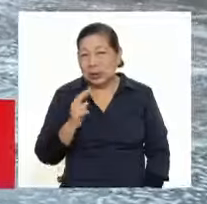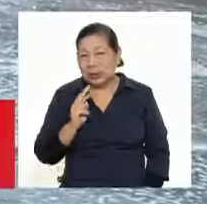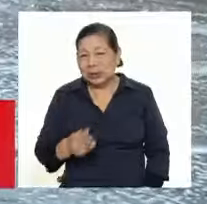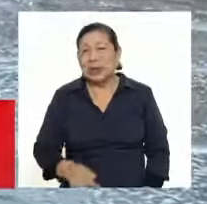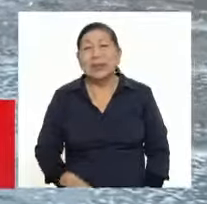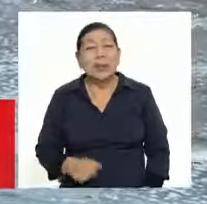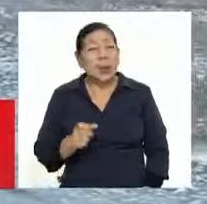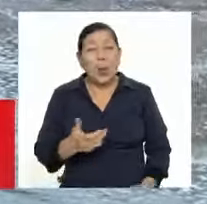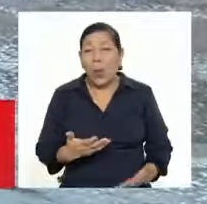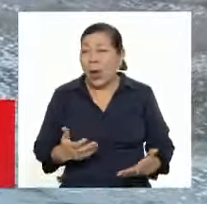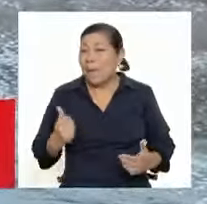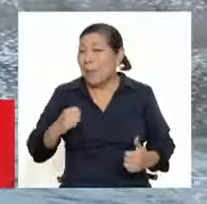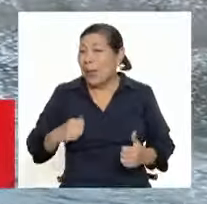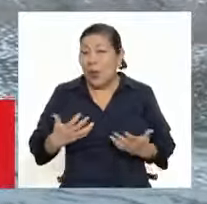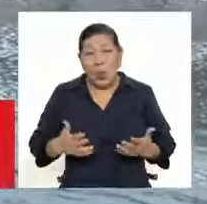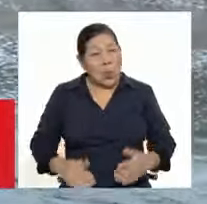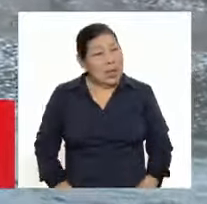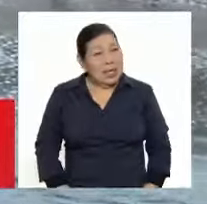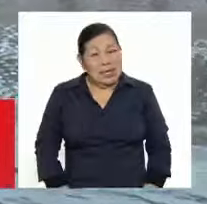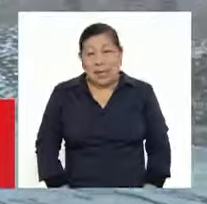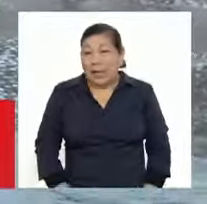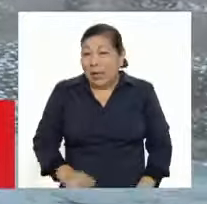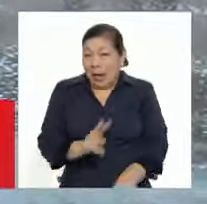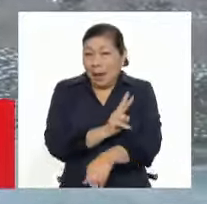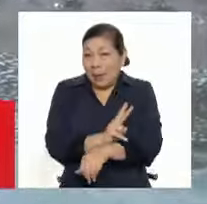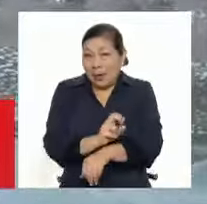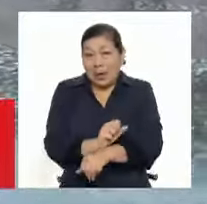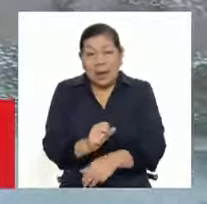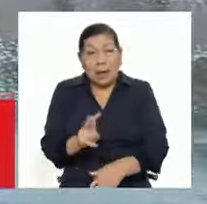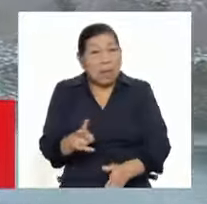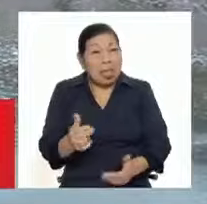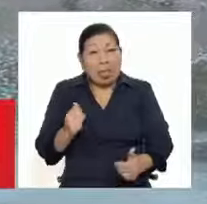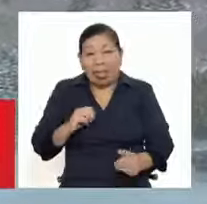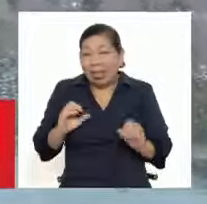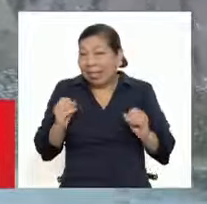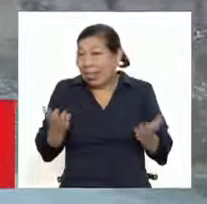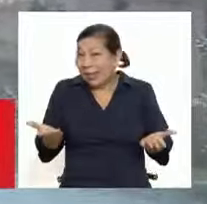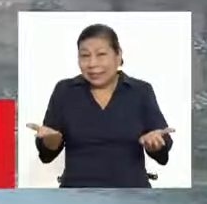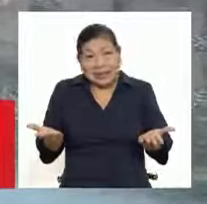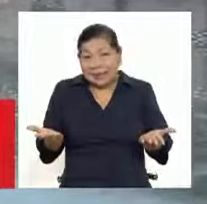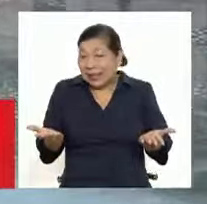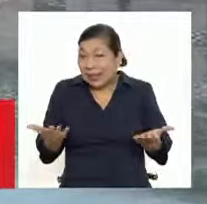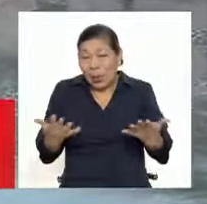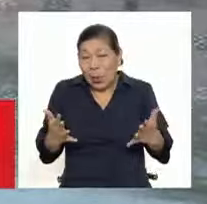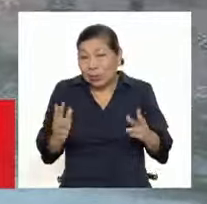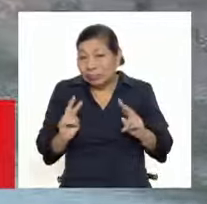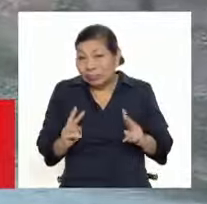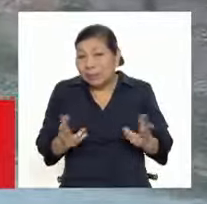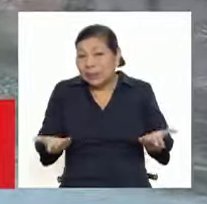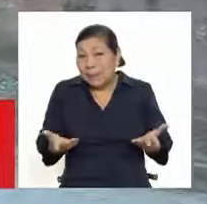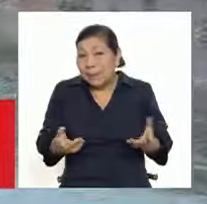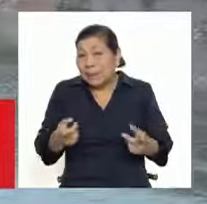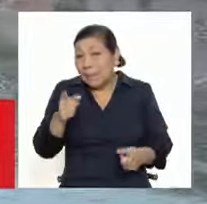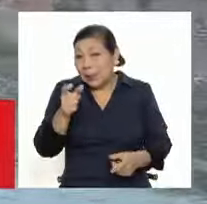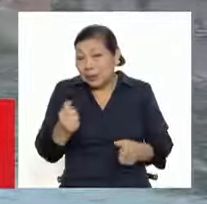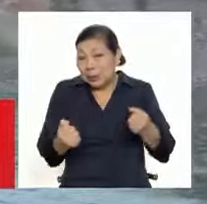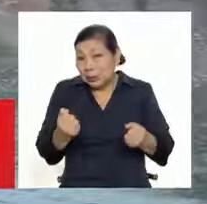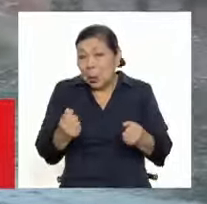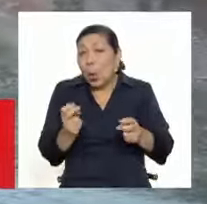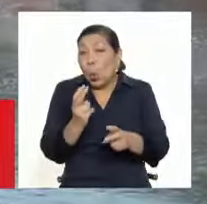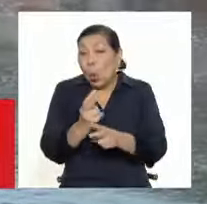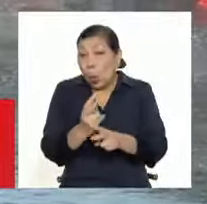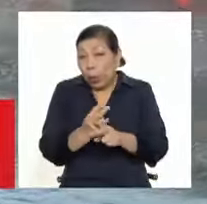No hay personal municipal, ni de Villa El Salvador, ni de Villa María del Triunfo. Sí, definitivamente hay que exhortar pues también a los conductores a tener